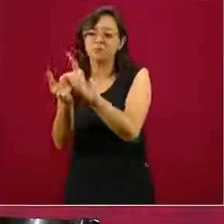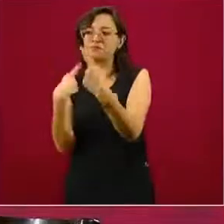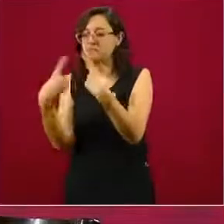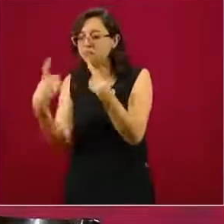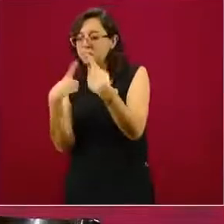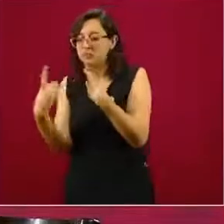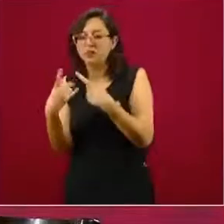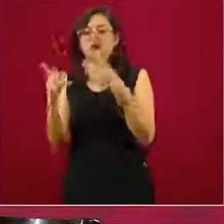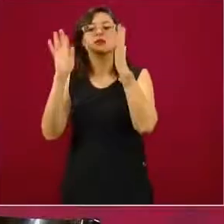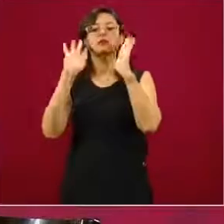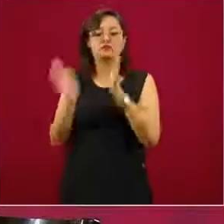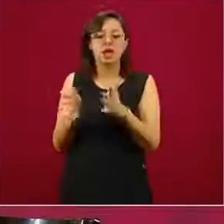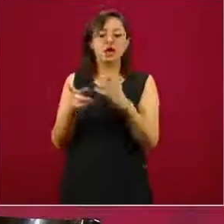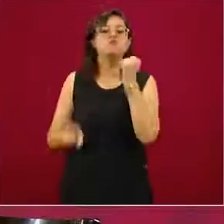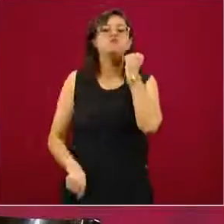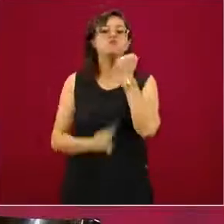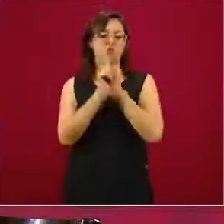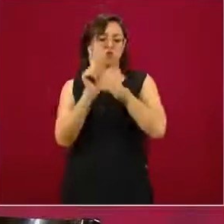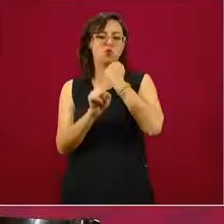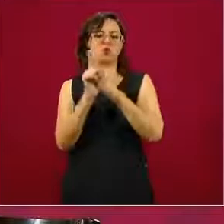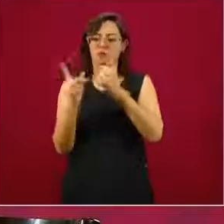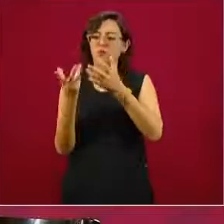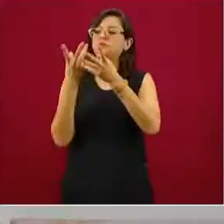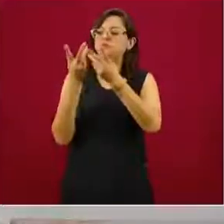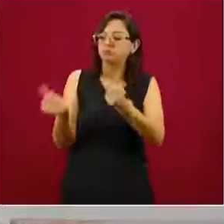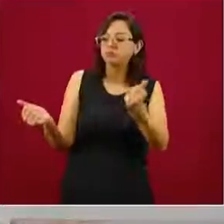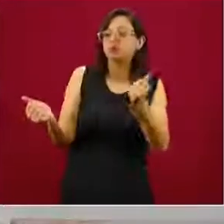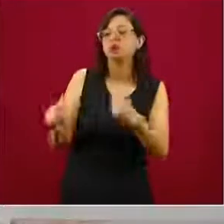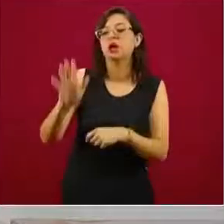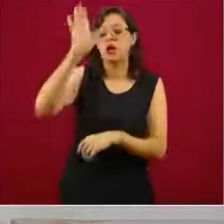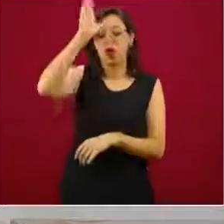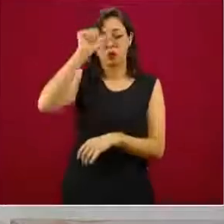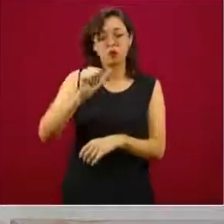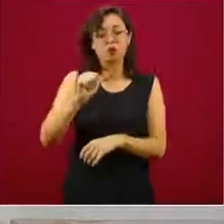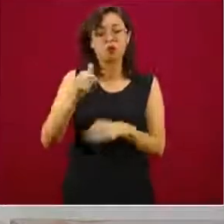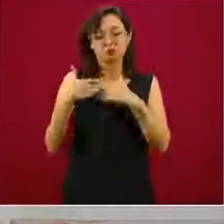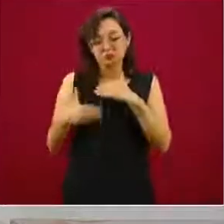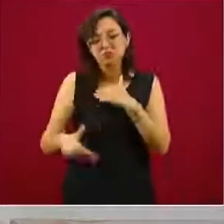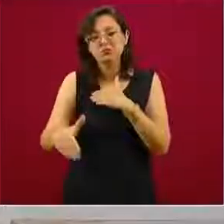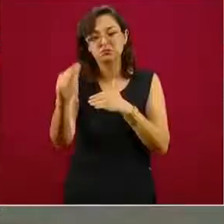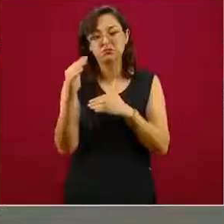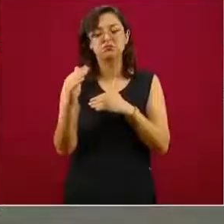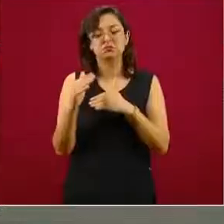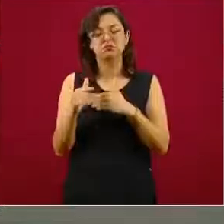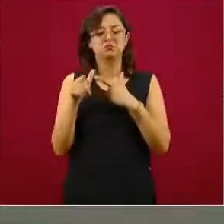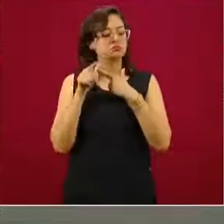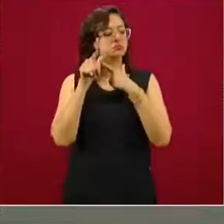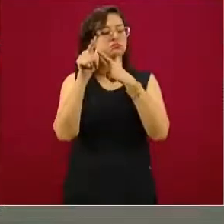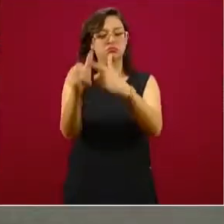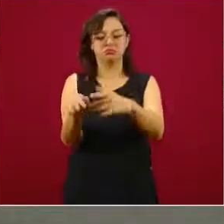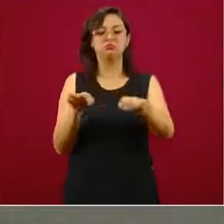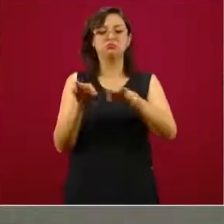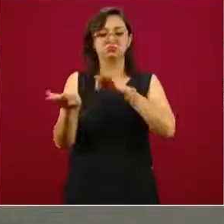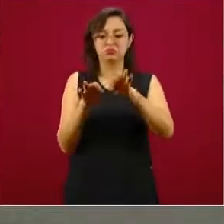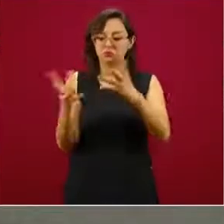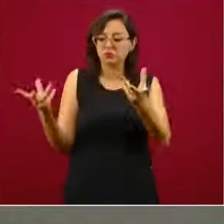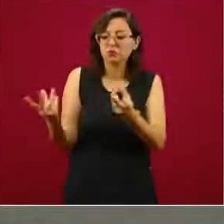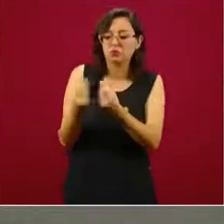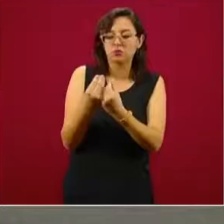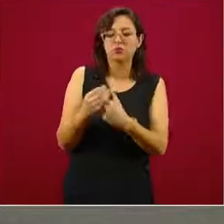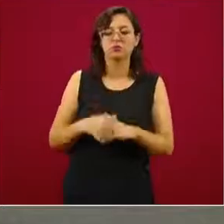ya se resolvió un punto de acuerdo que va a permitir transitar hacia adelante de una manera